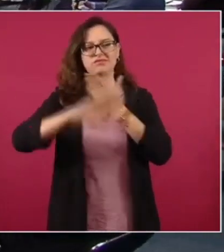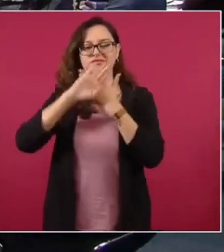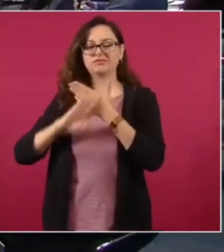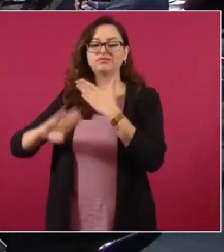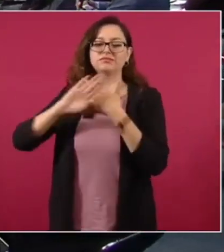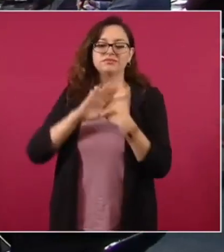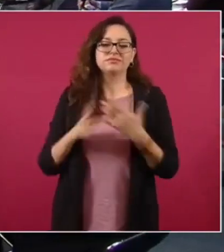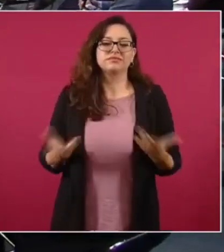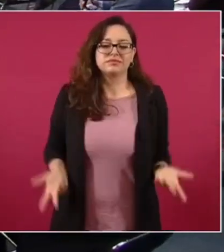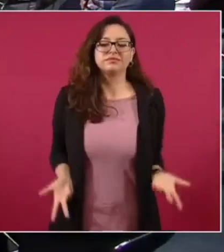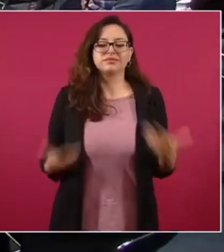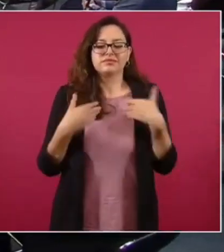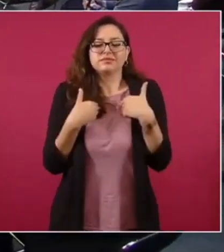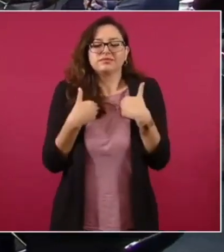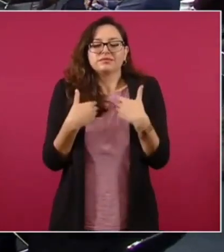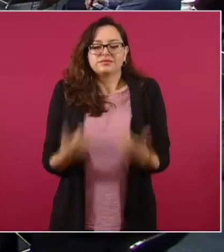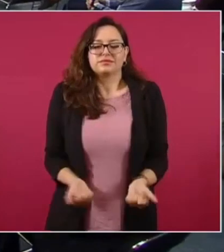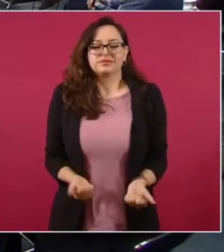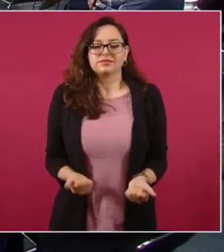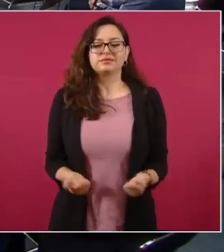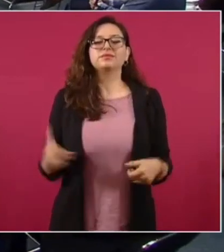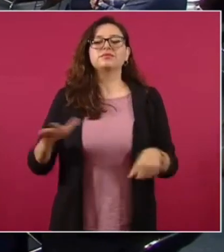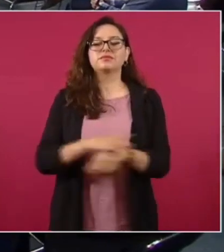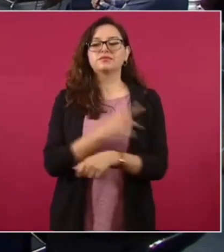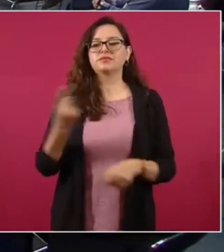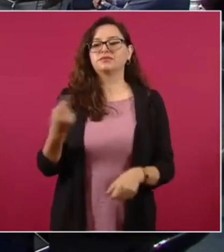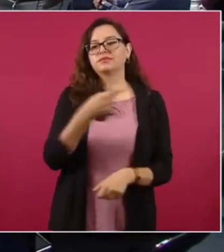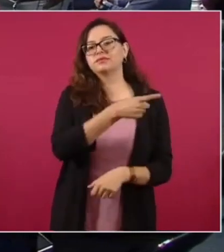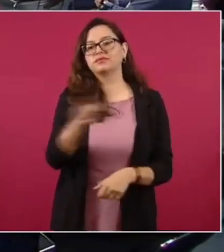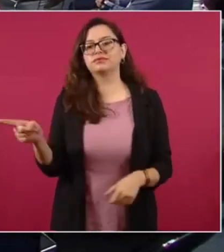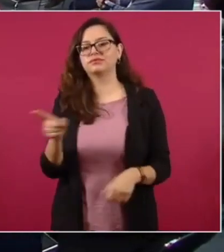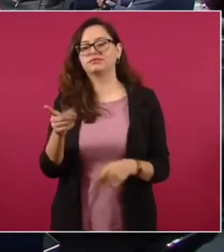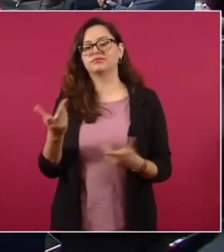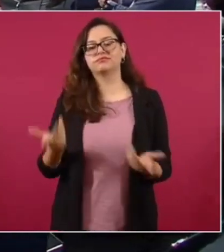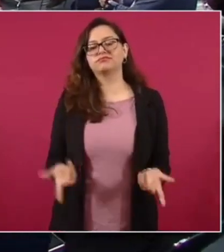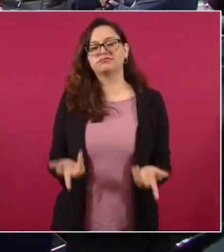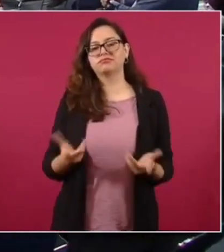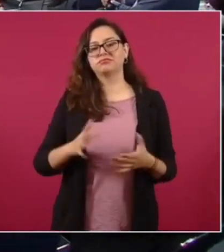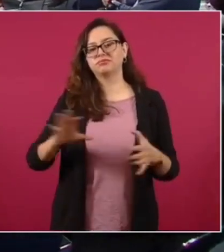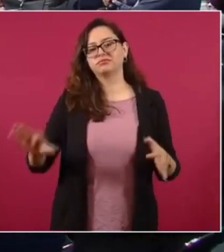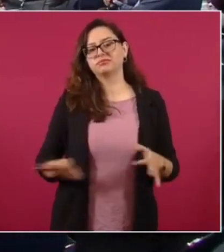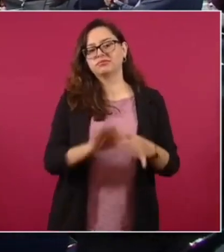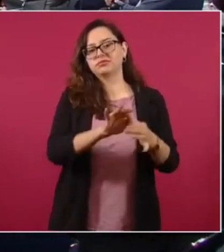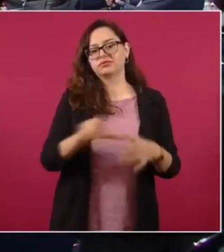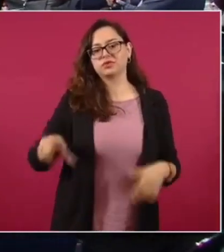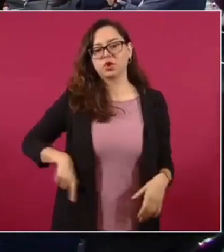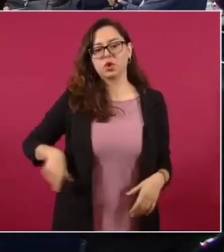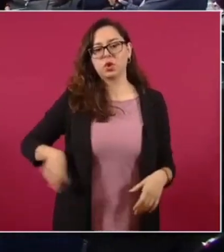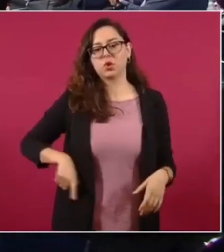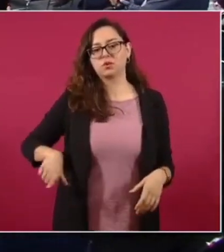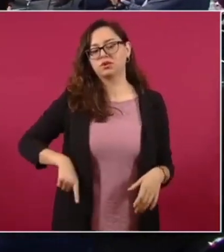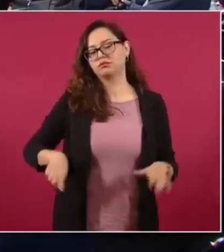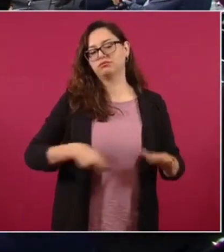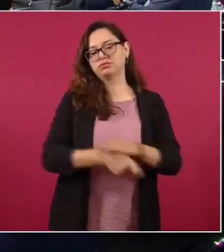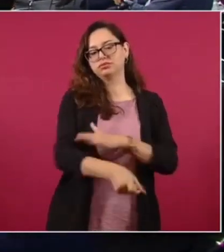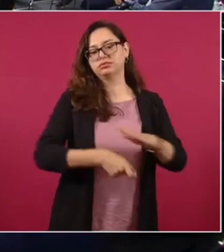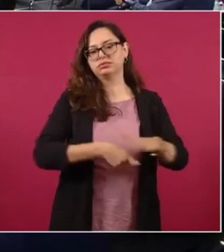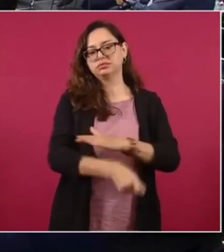porque la mayoría subvencionada al gobierno. O sea, los maiciaban.